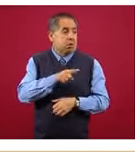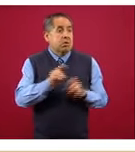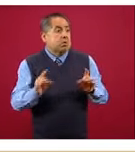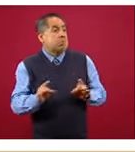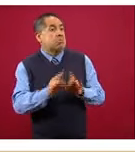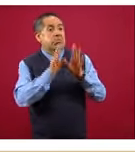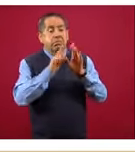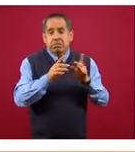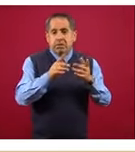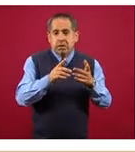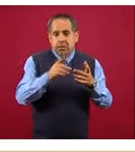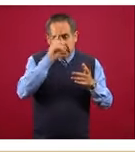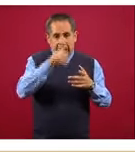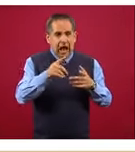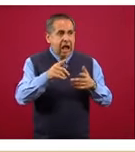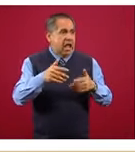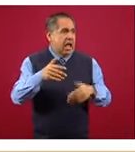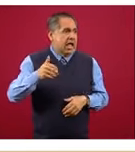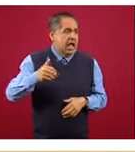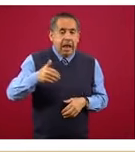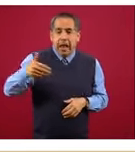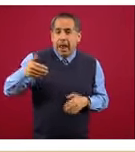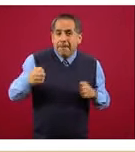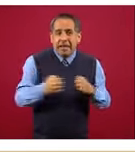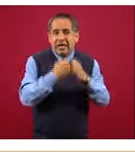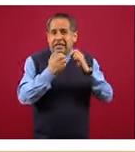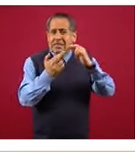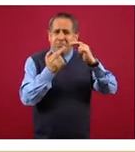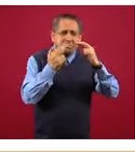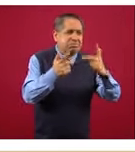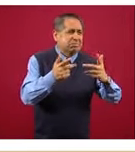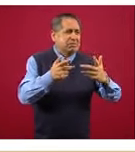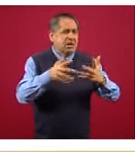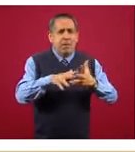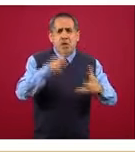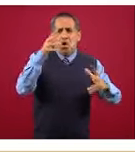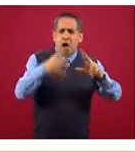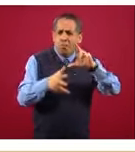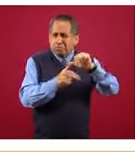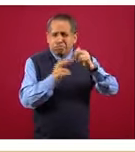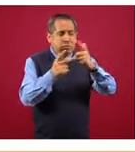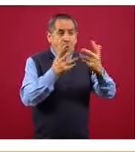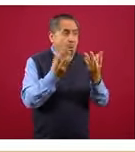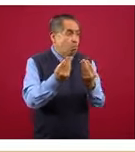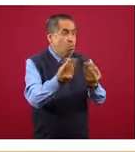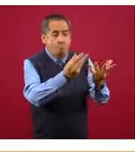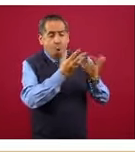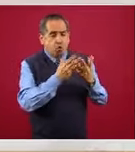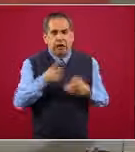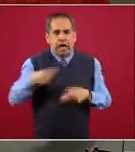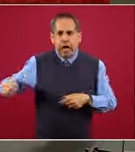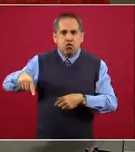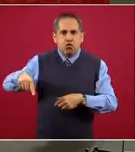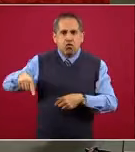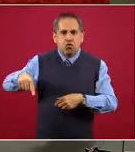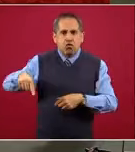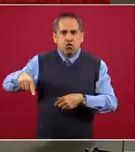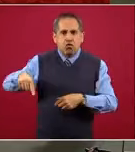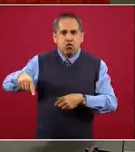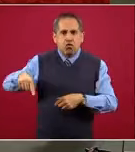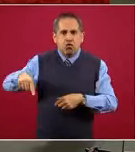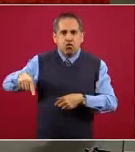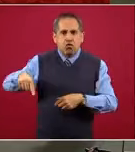saldo masivo de víctimas o en desastres, ¿no?, en emergencias mayores o desastres. La que sigue, por favor. Estos